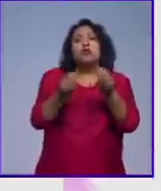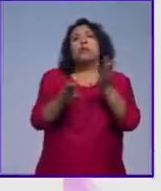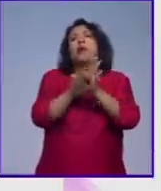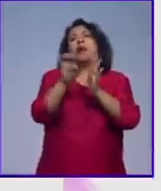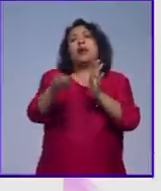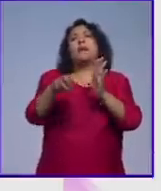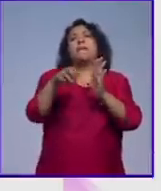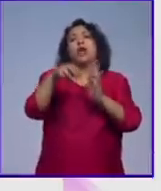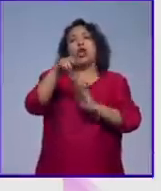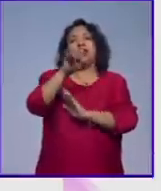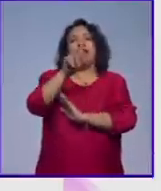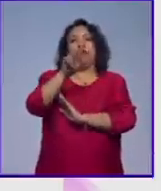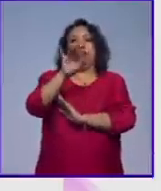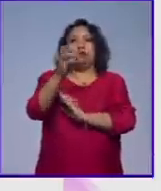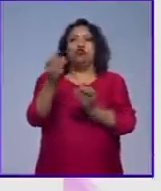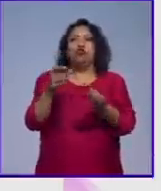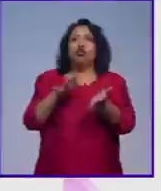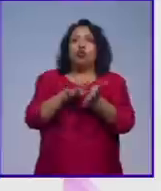por ejemplo Netflix.